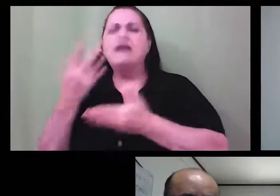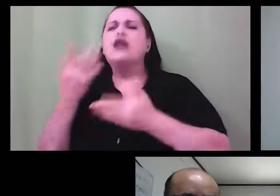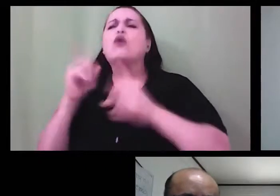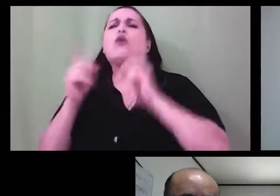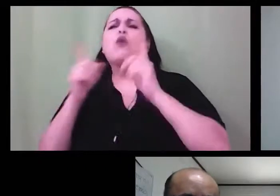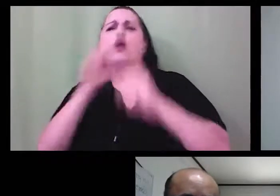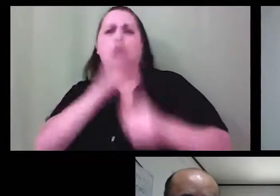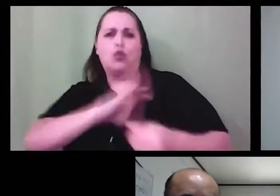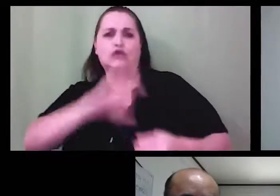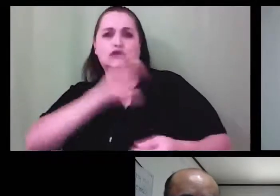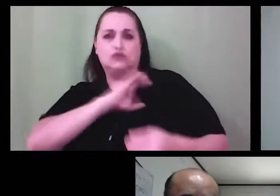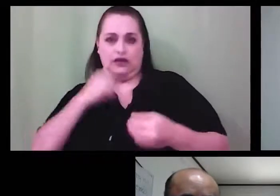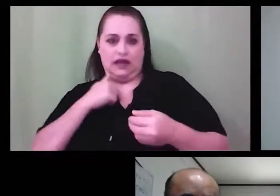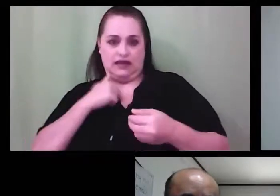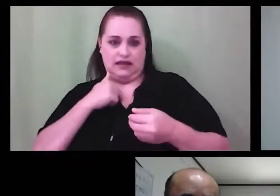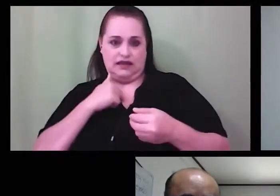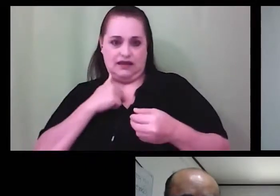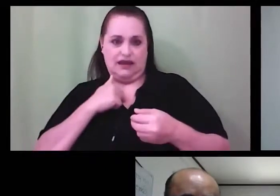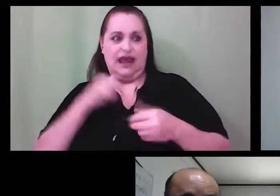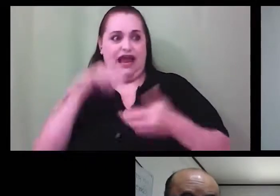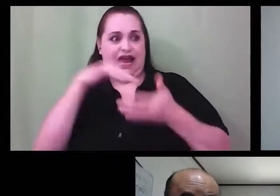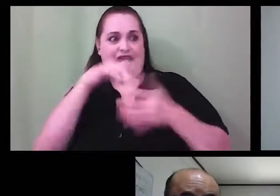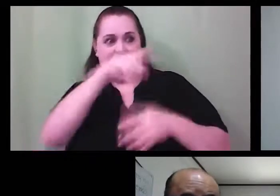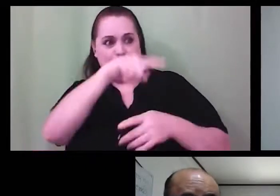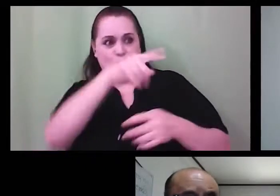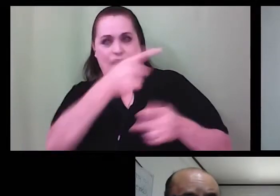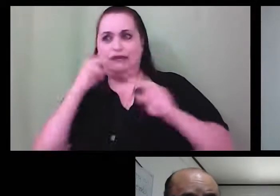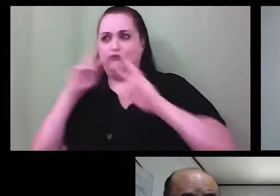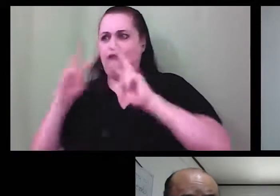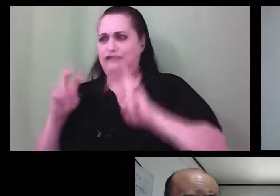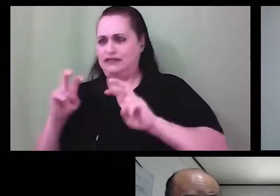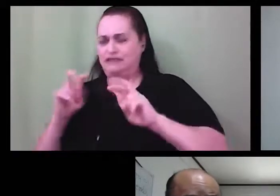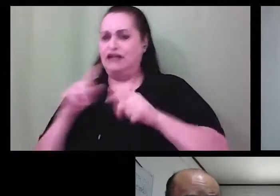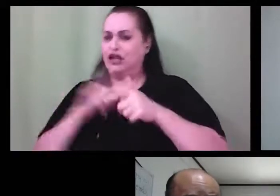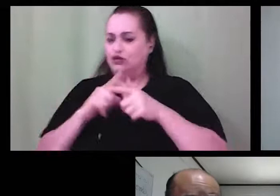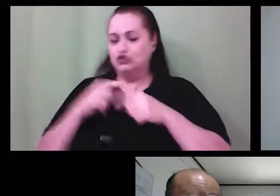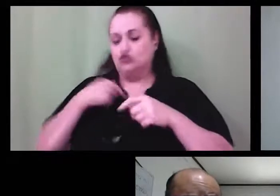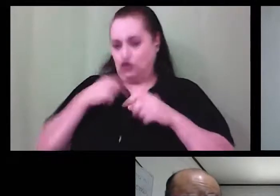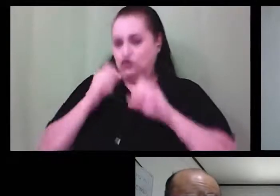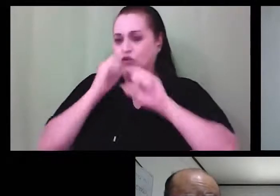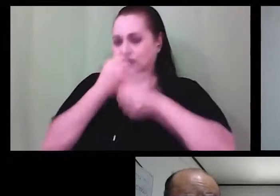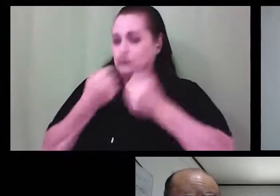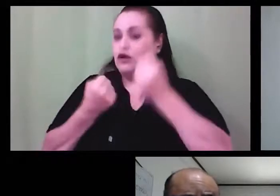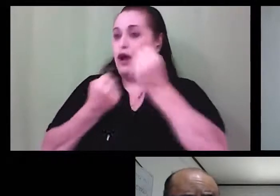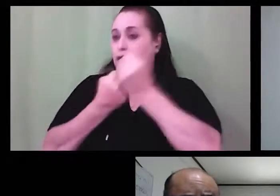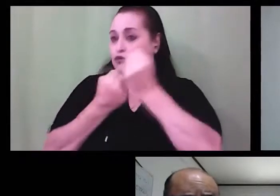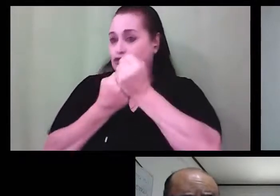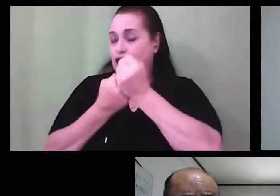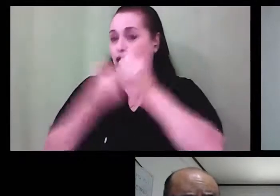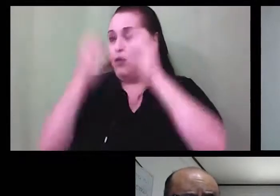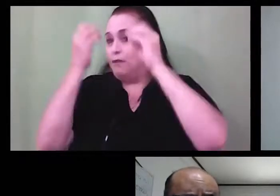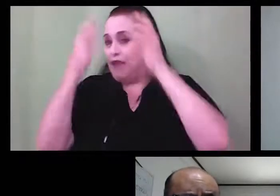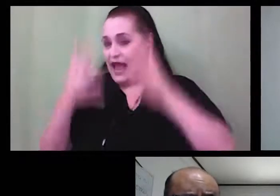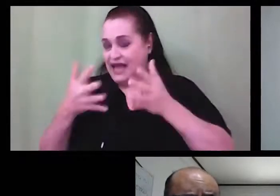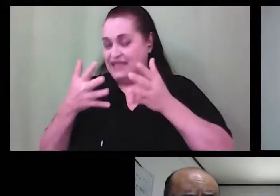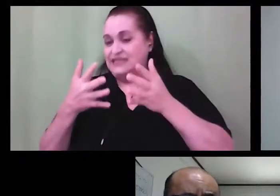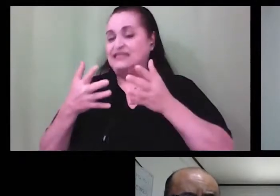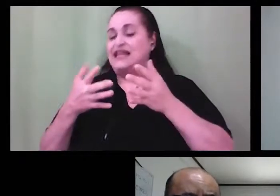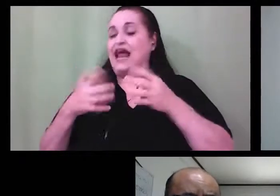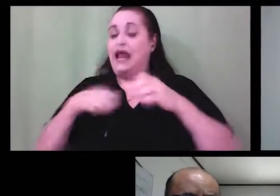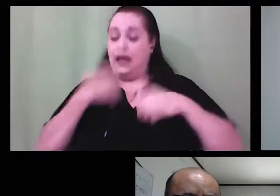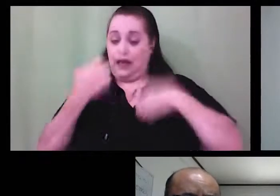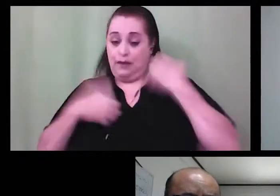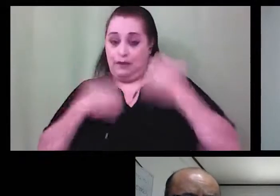condiciones tenían, ¿verdad? Wow. Y lo hicimos, ¿verdad? Apoyado con una maestra de apoyo emocional de la